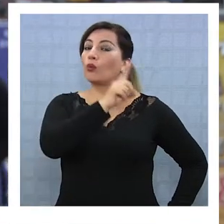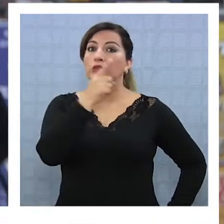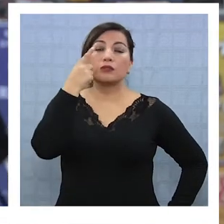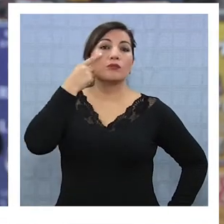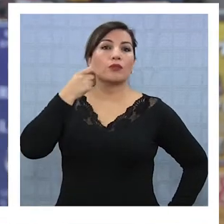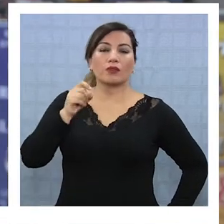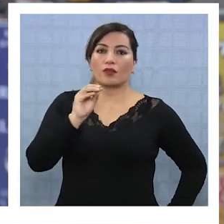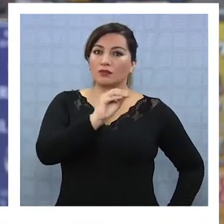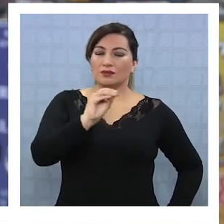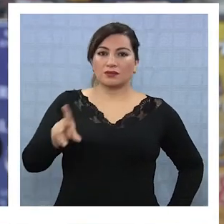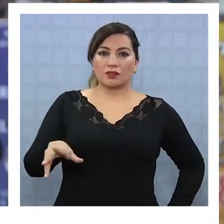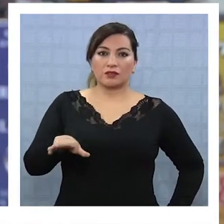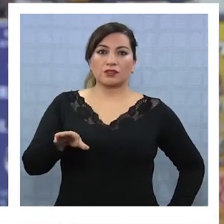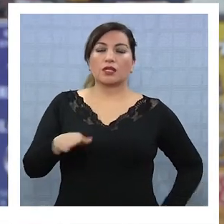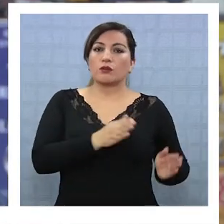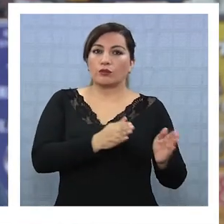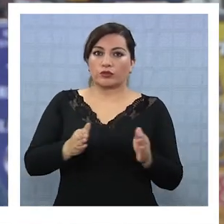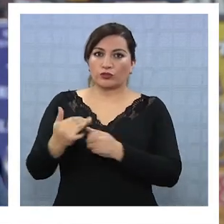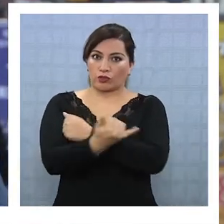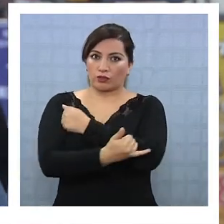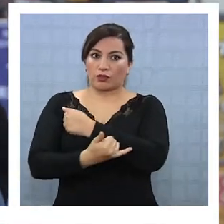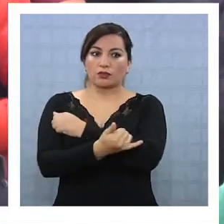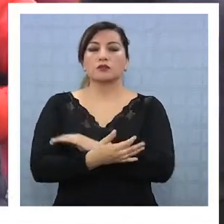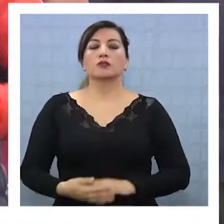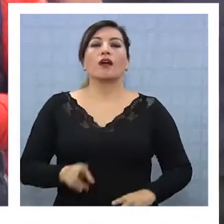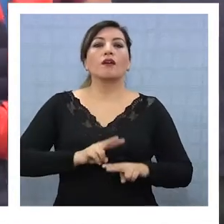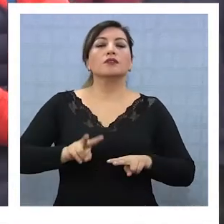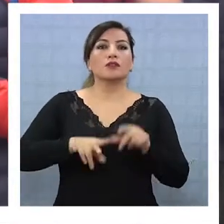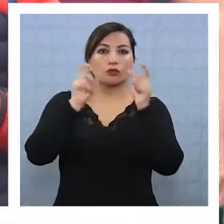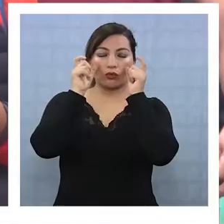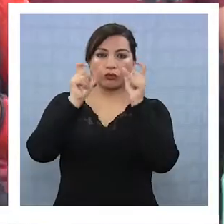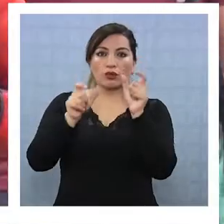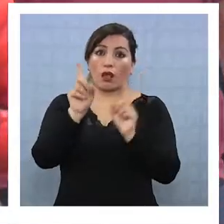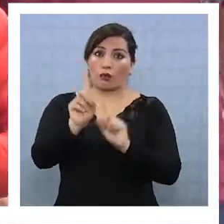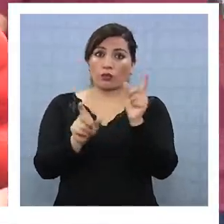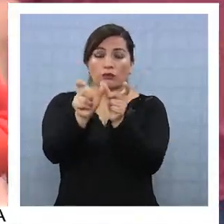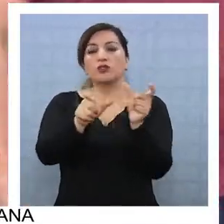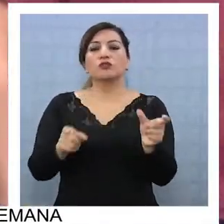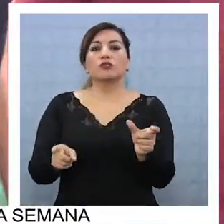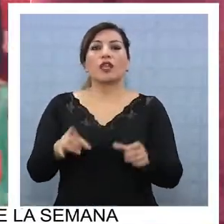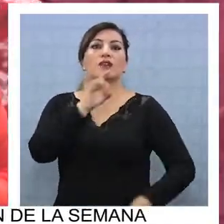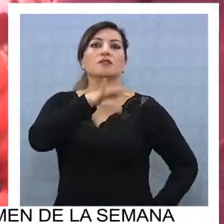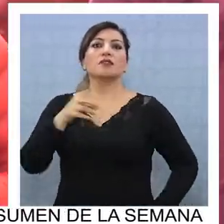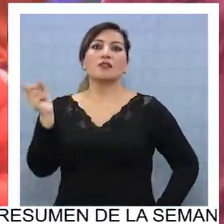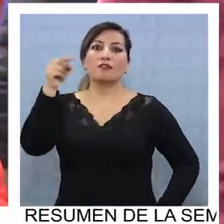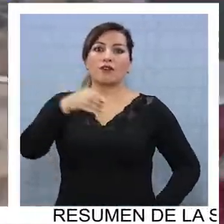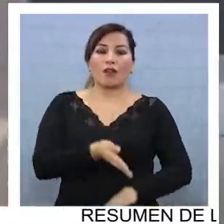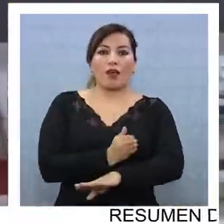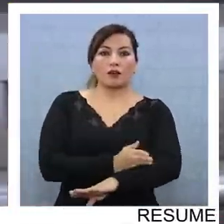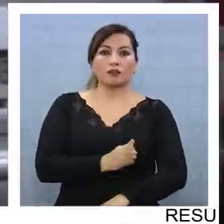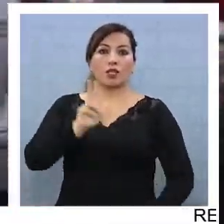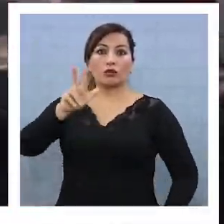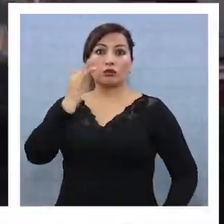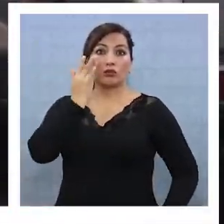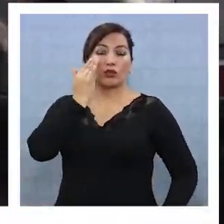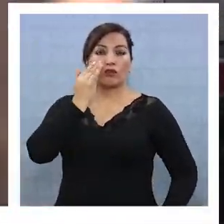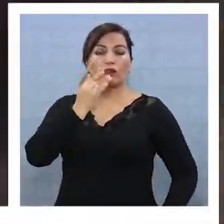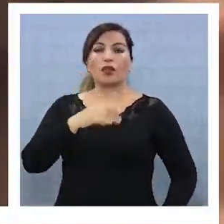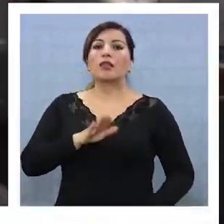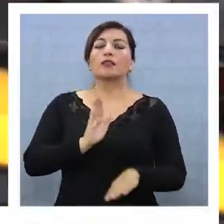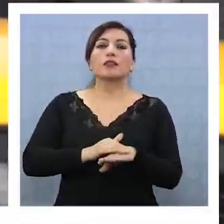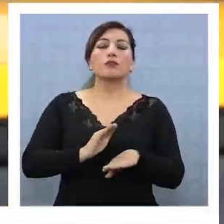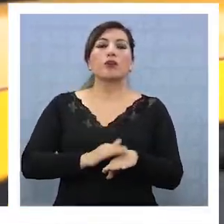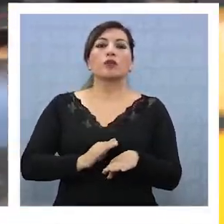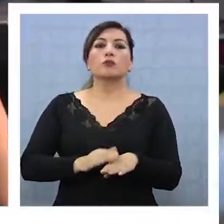el último minuto a promocionar y difundir este proceso migratorio. La regularización afecta a quienes ingresaron al país antes del 8 de abril